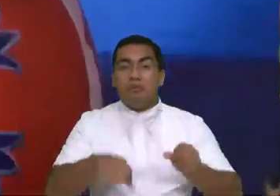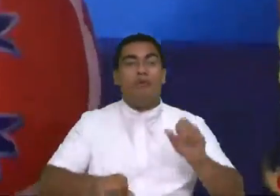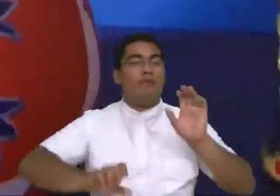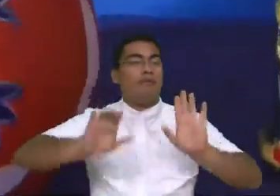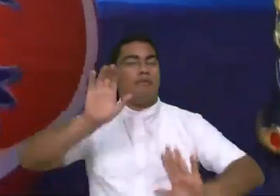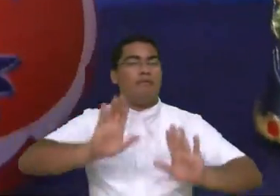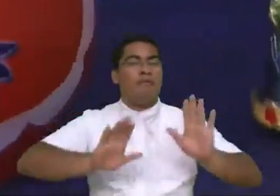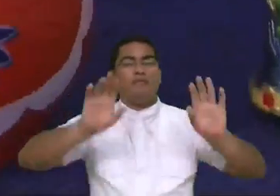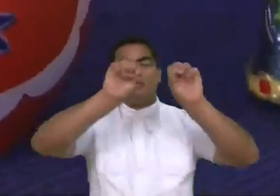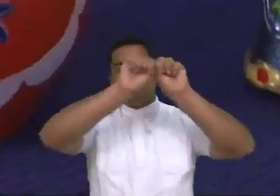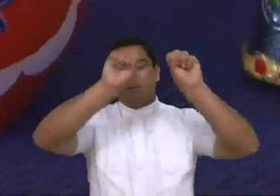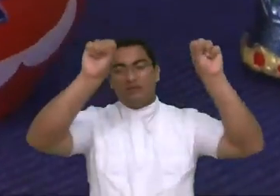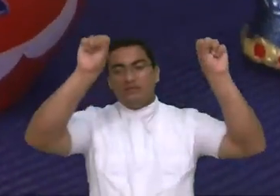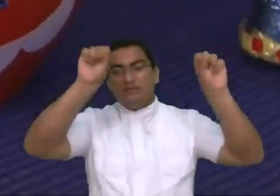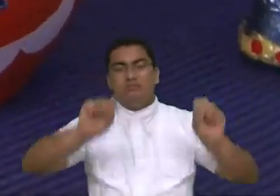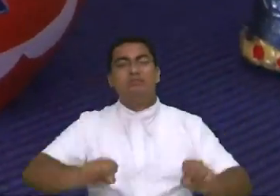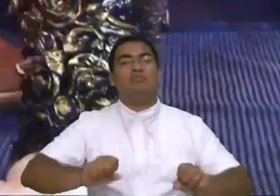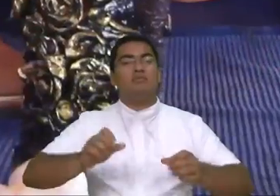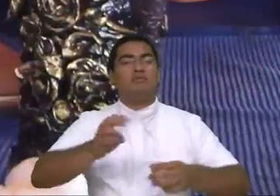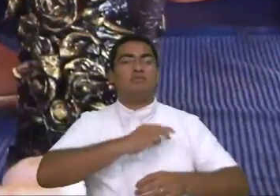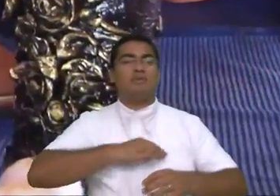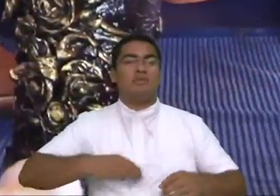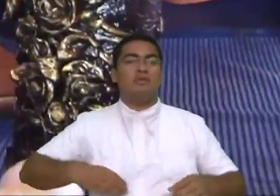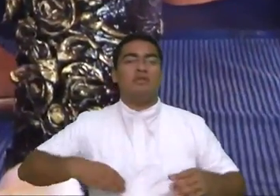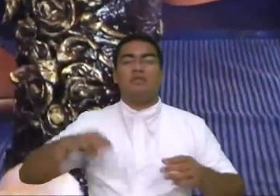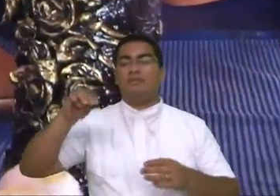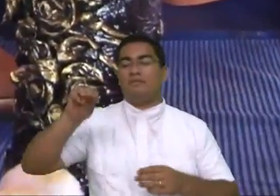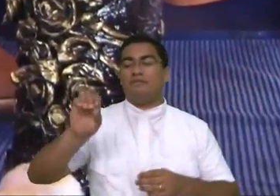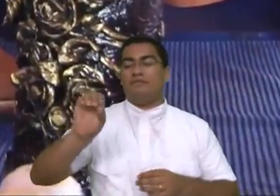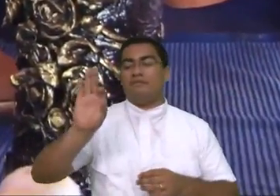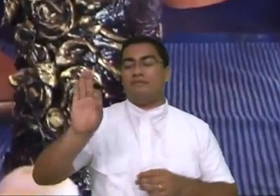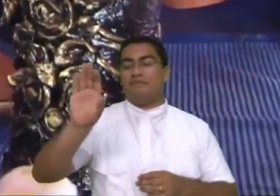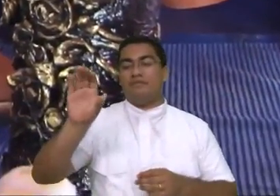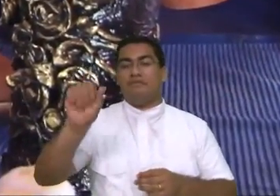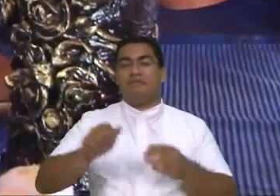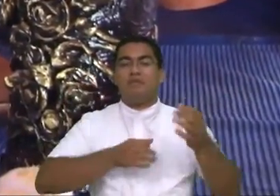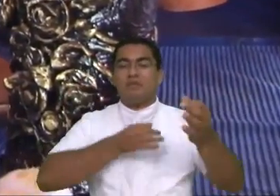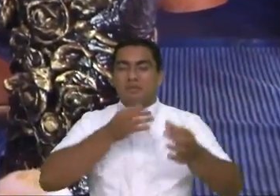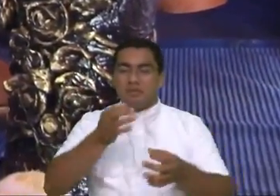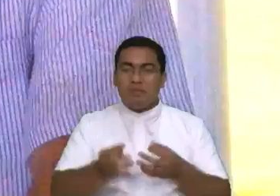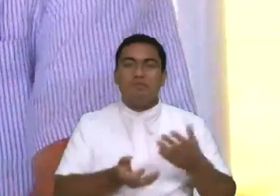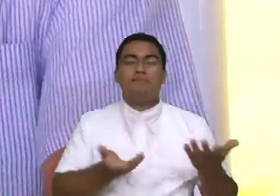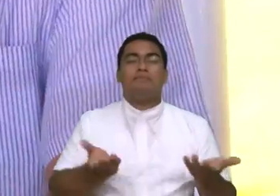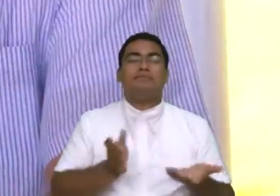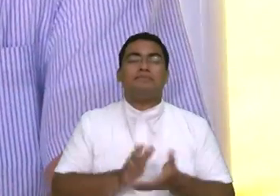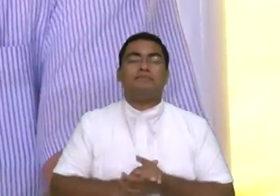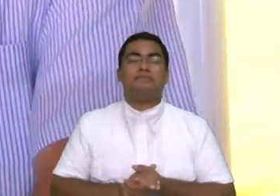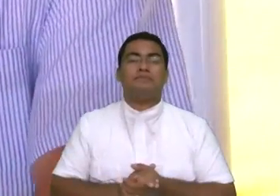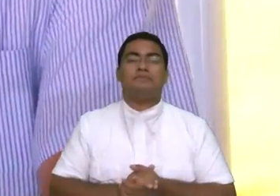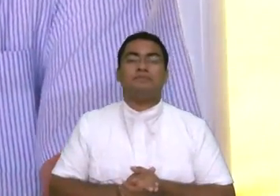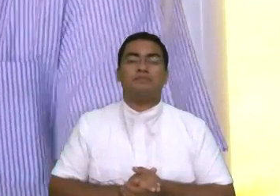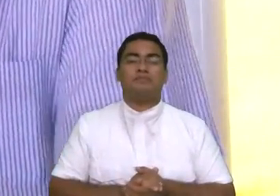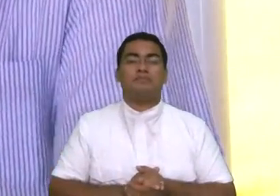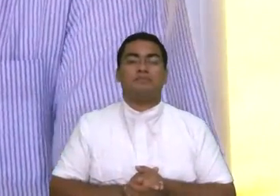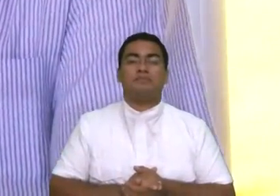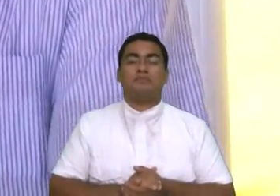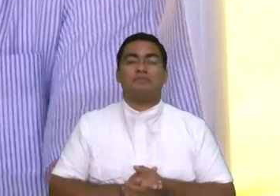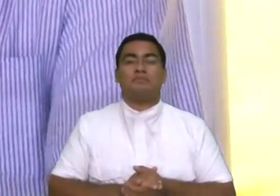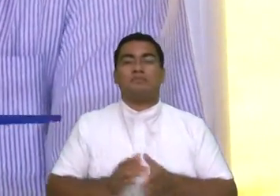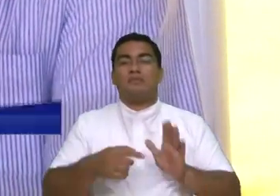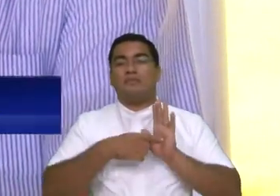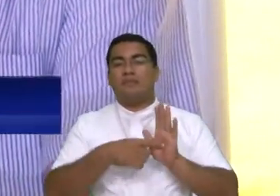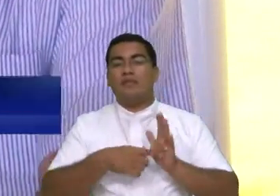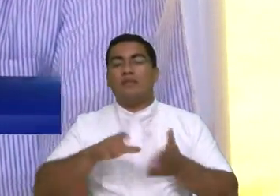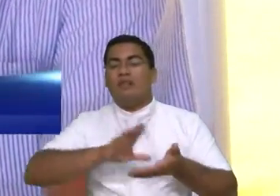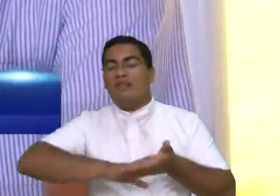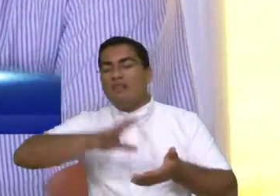diferentes charlas informativas que organiza el Ministerio de la Economía Familiar, Comunitaria y Asociativa. Tendremos charlas demostrativas, por ejemplo, vamos a